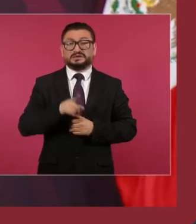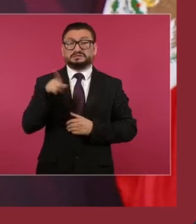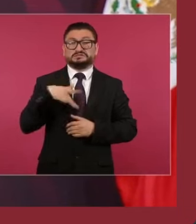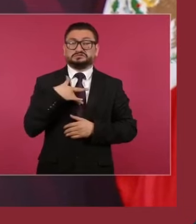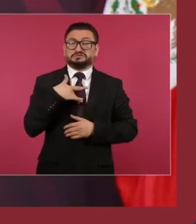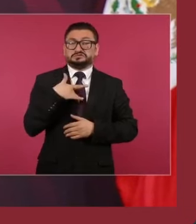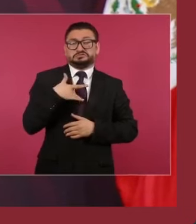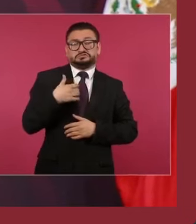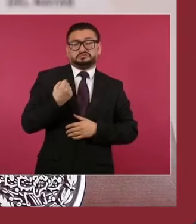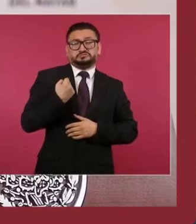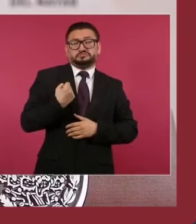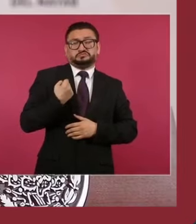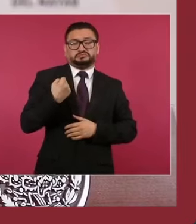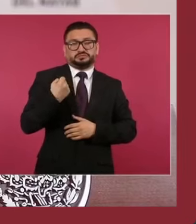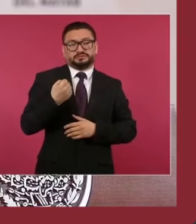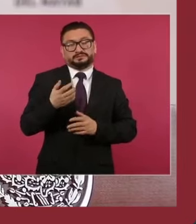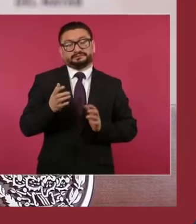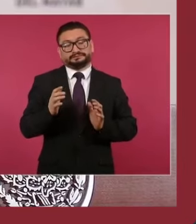poderosos,